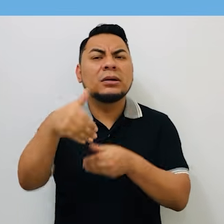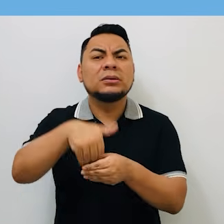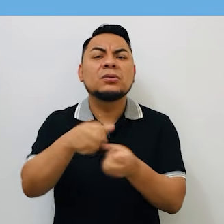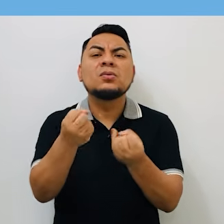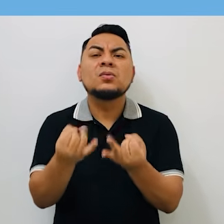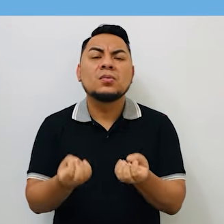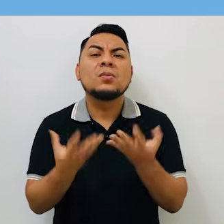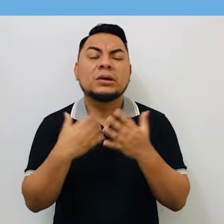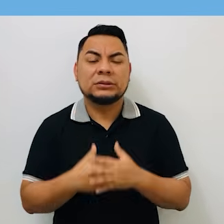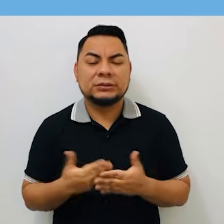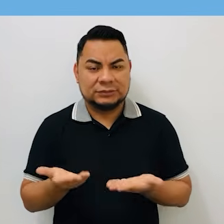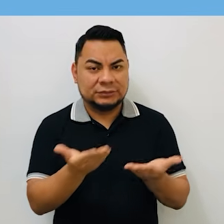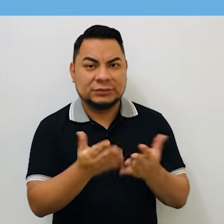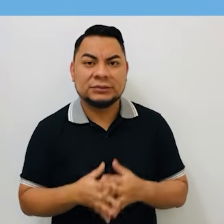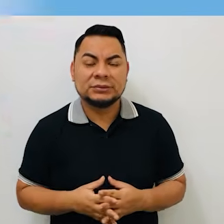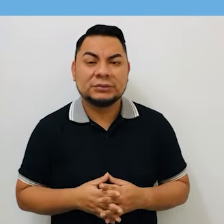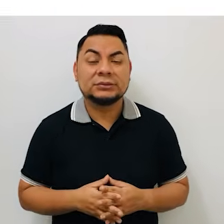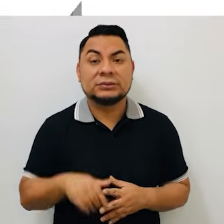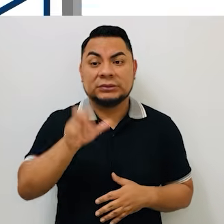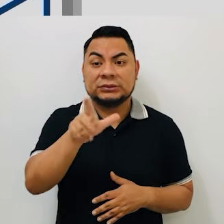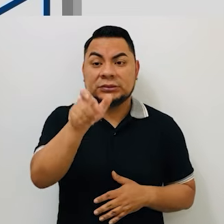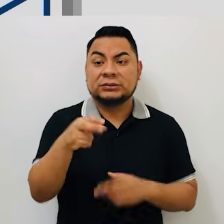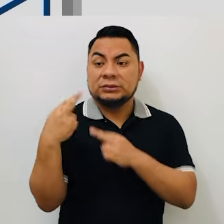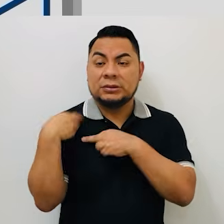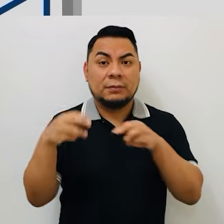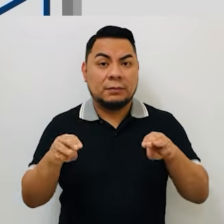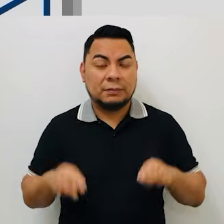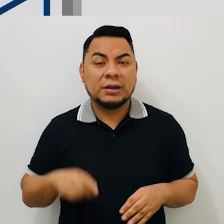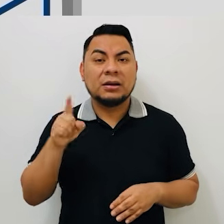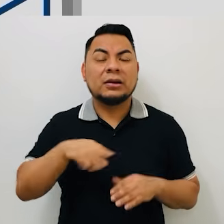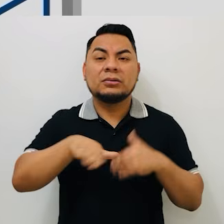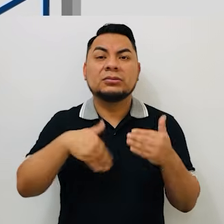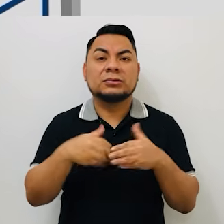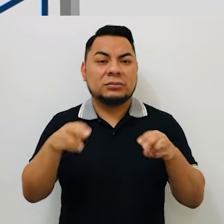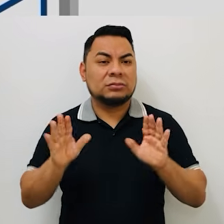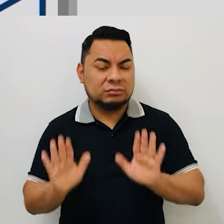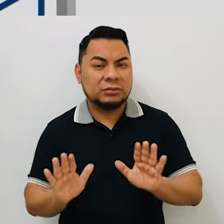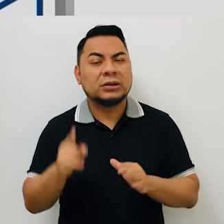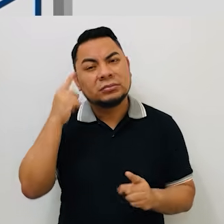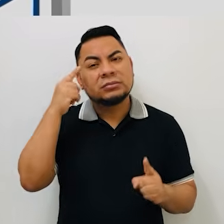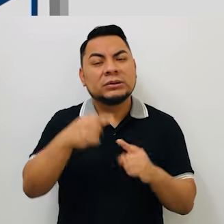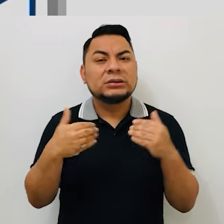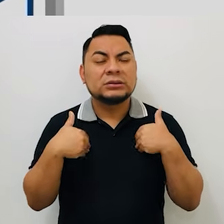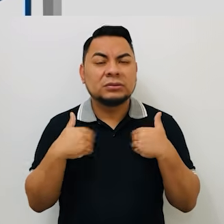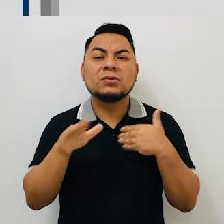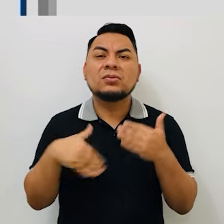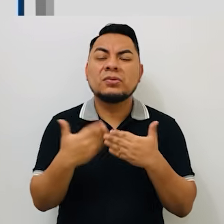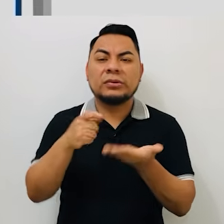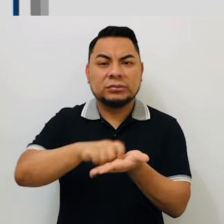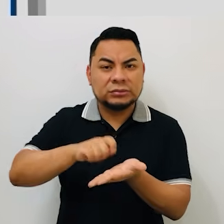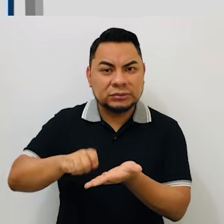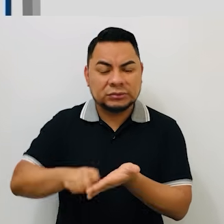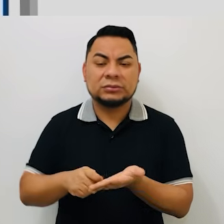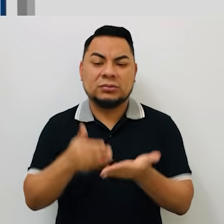se realiza el escrutinio. Adelante. Los 3 miembros de mesa desocupan la mesa con el fin de tener